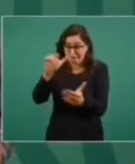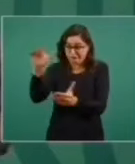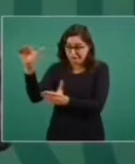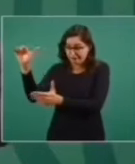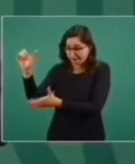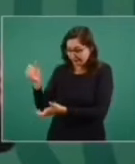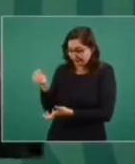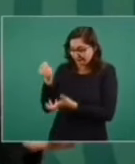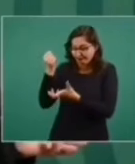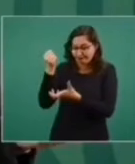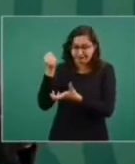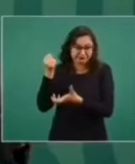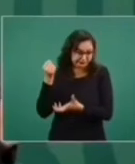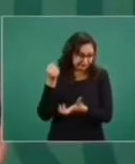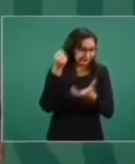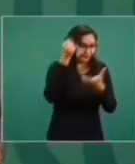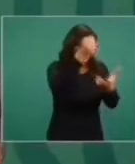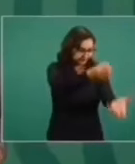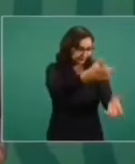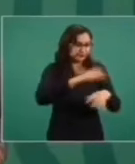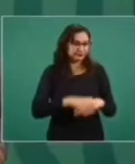tenemos todos que pagar